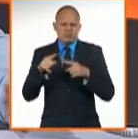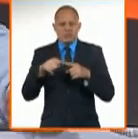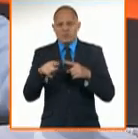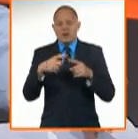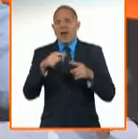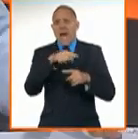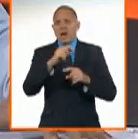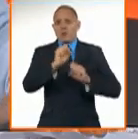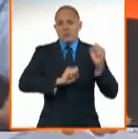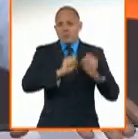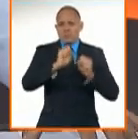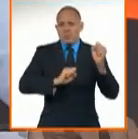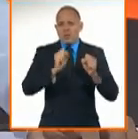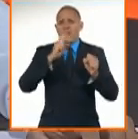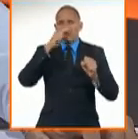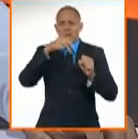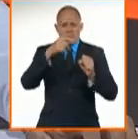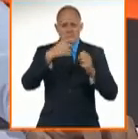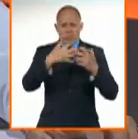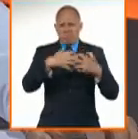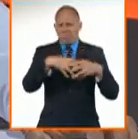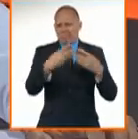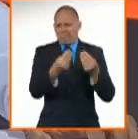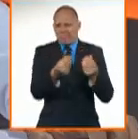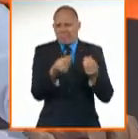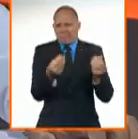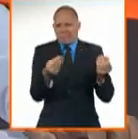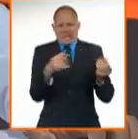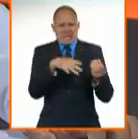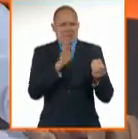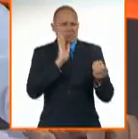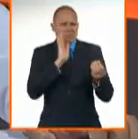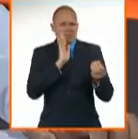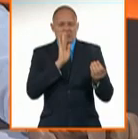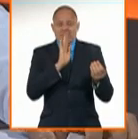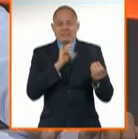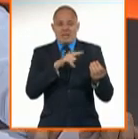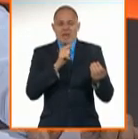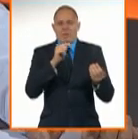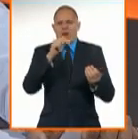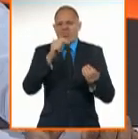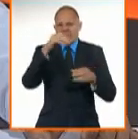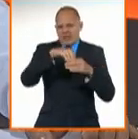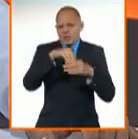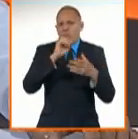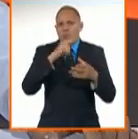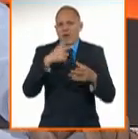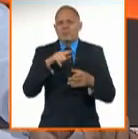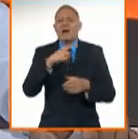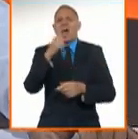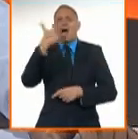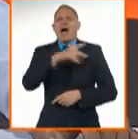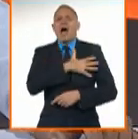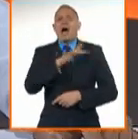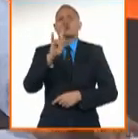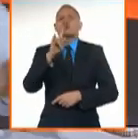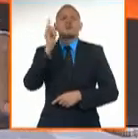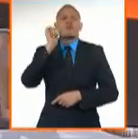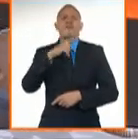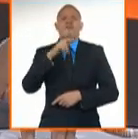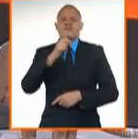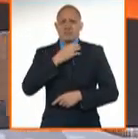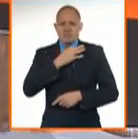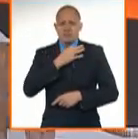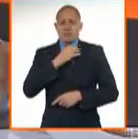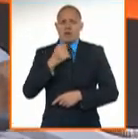aceleran los procesos ensuciamiento pero el peor de todos el azufre que tiene ese azufre que crea un nivel de corrupción muy alto